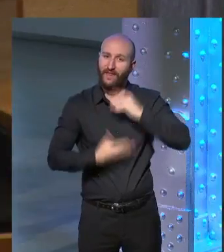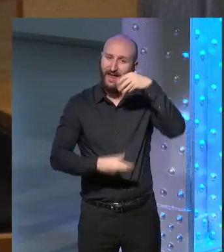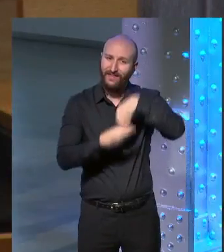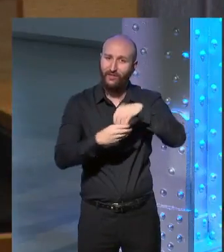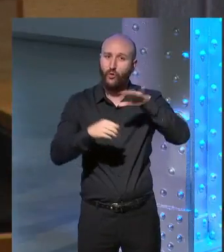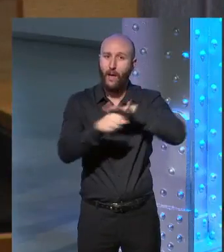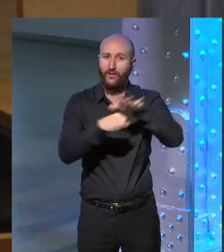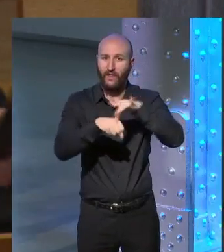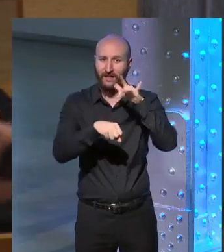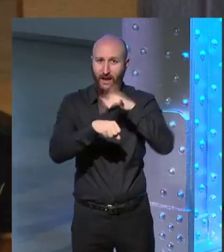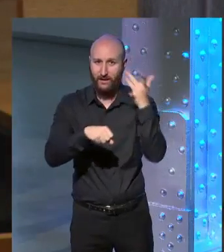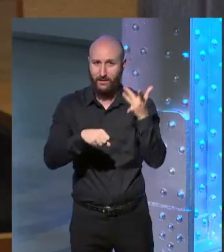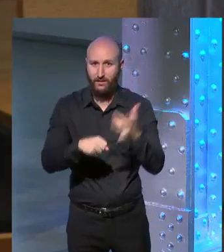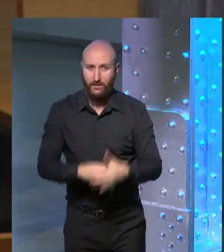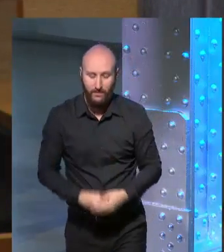digital.